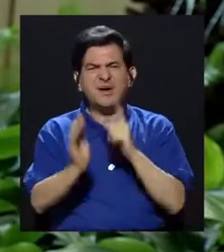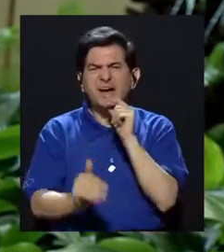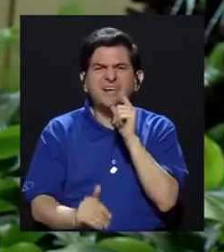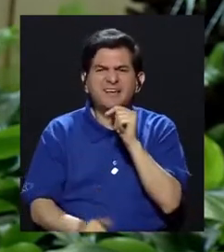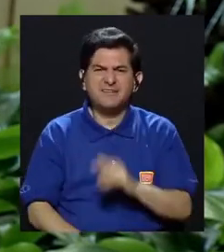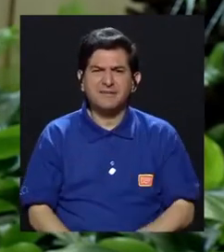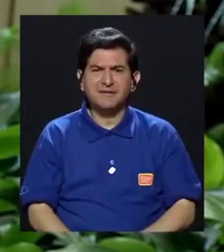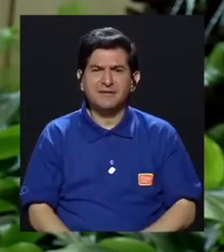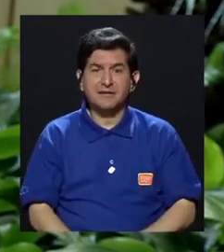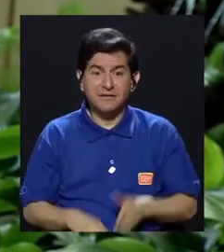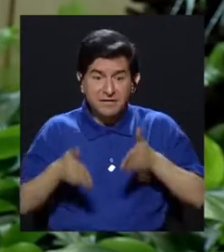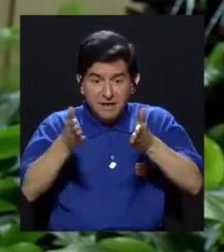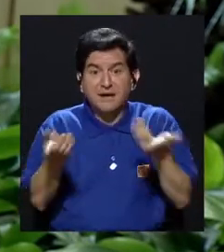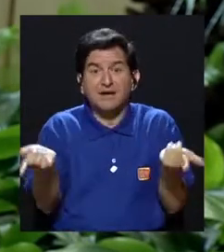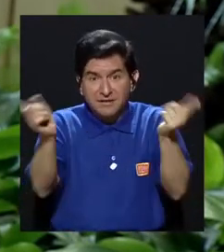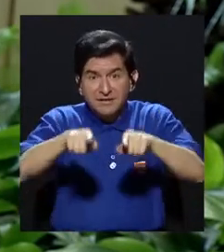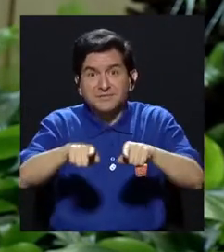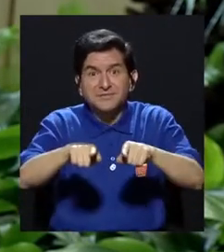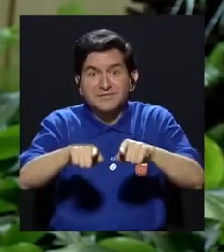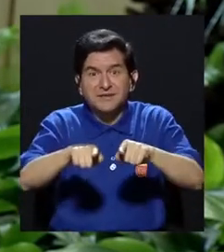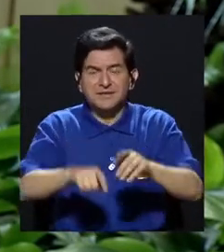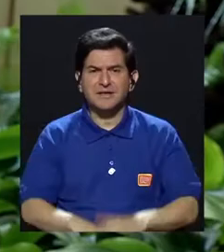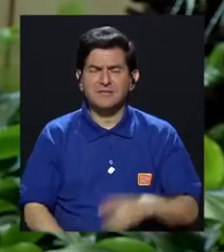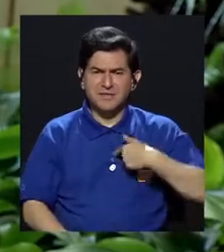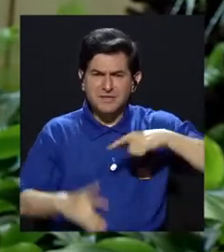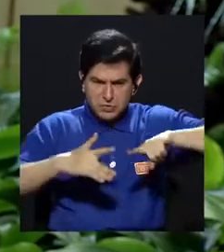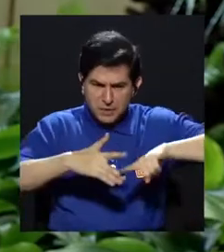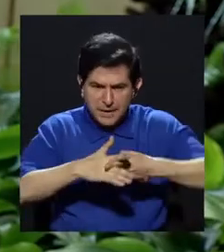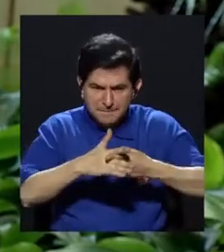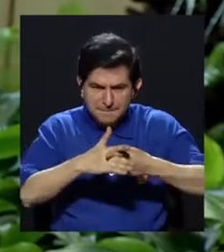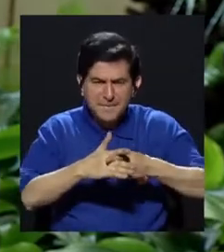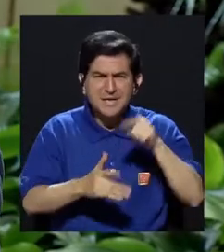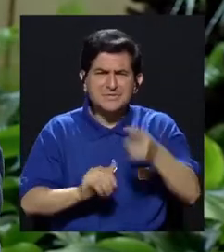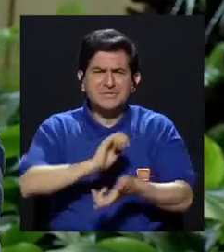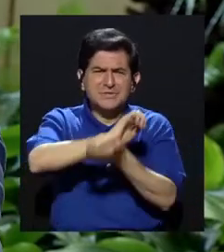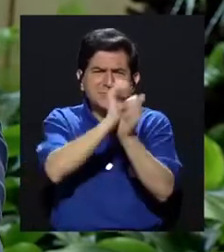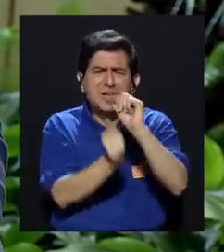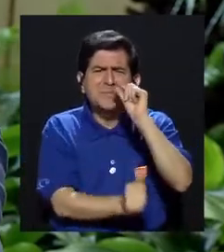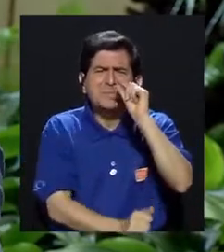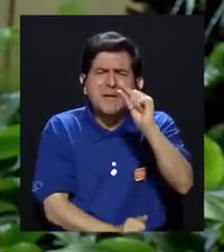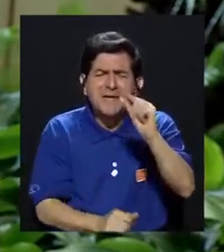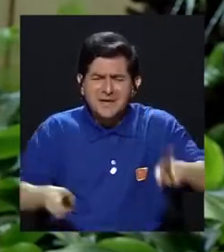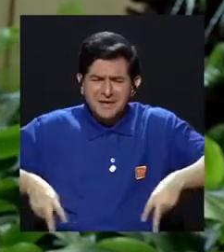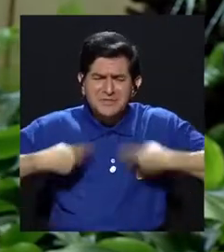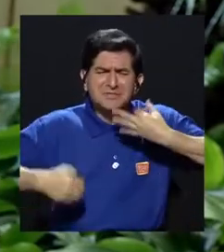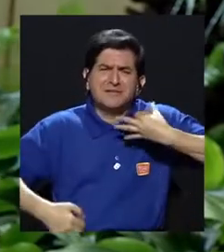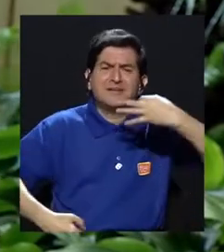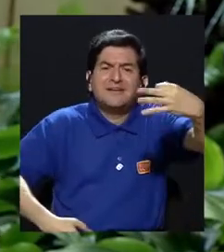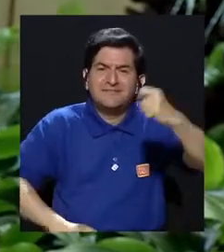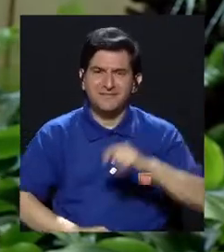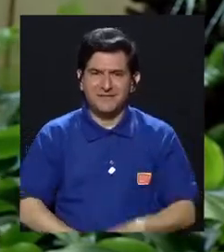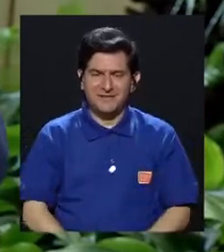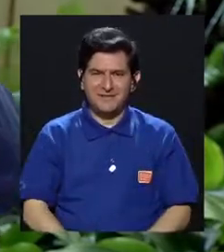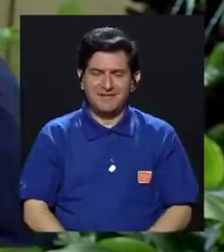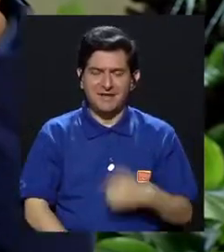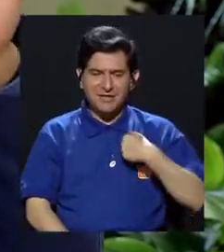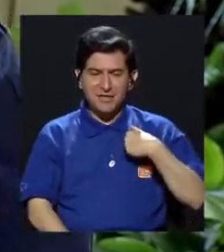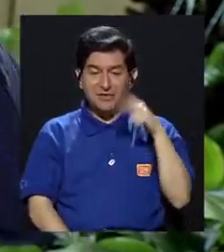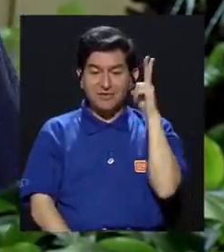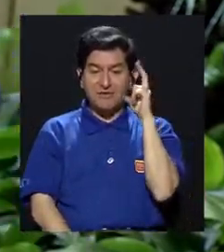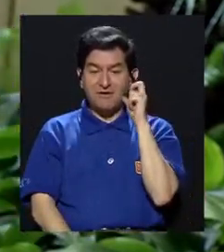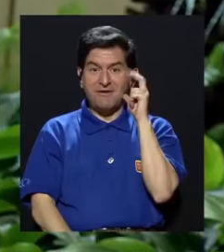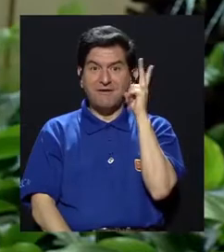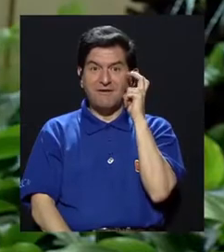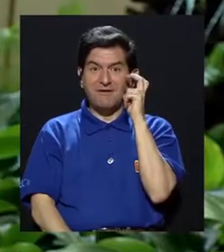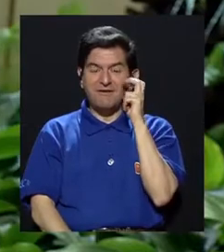demostrando? Y eso lo puedo hacer en la carretera. O sea, cuando empiezo a hacer, empiezo por esos cambios chiquititos de la vida cotidiana. Y a escuchar,